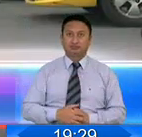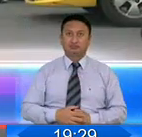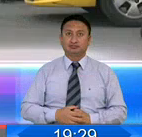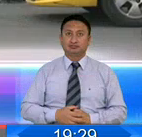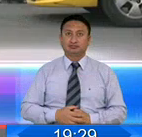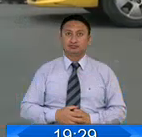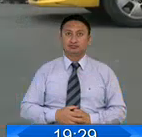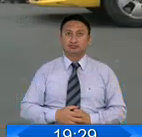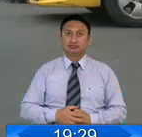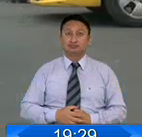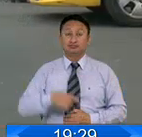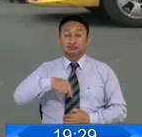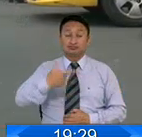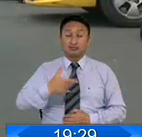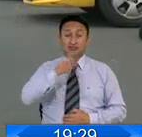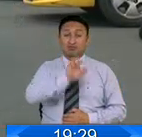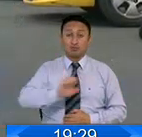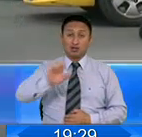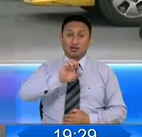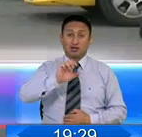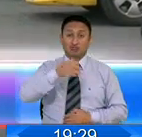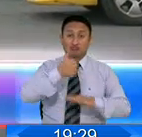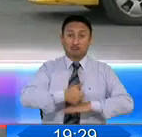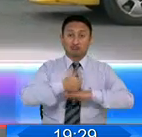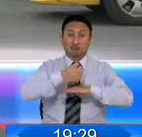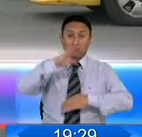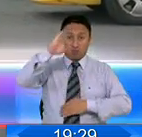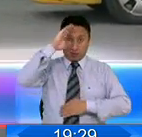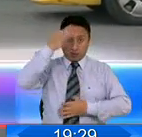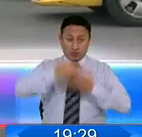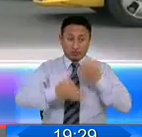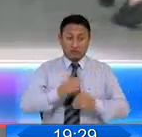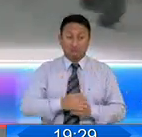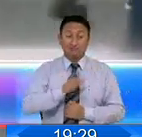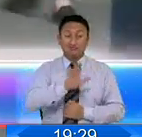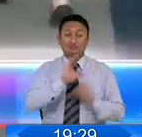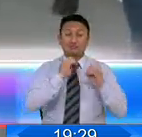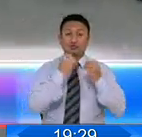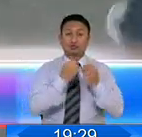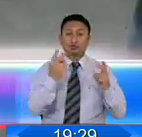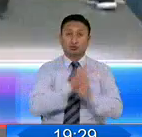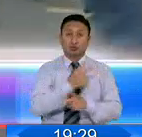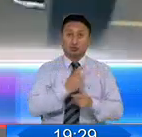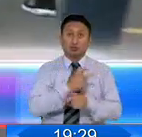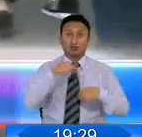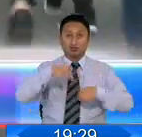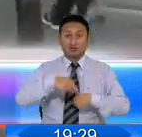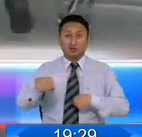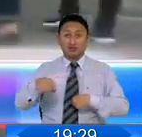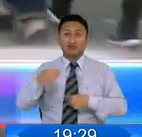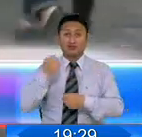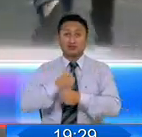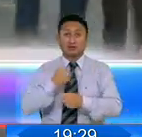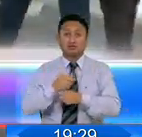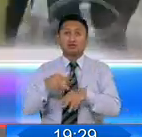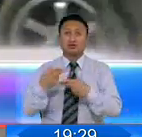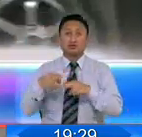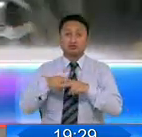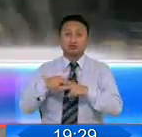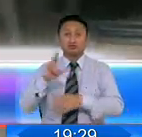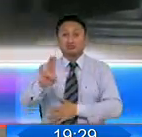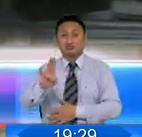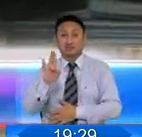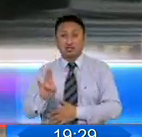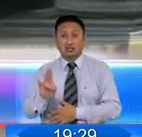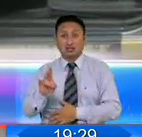mes que terminó, agentes de la judicial desarticularon 5 estructuras delictivas que operaban en carros amarillos, 7 taxis entre informales y